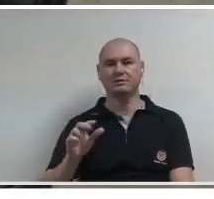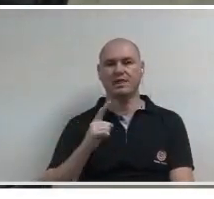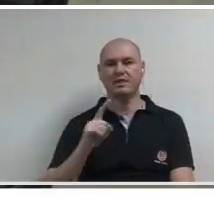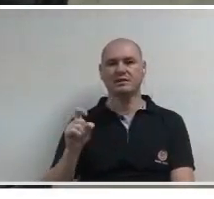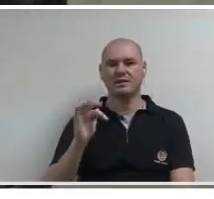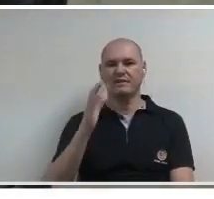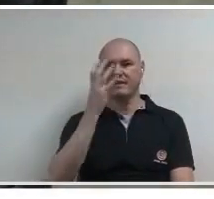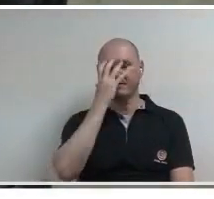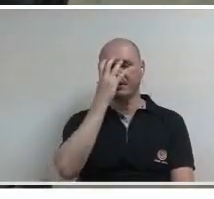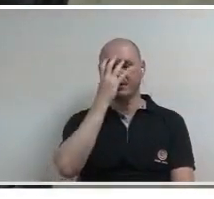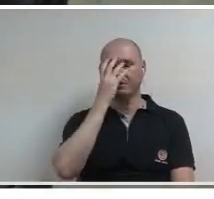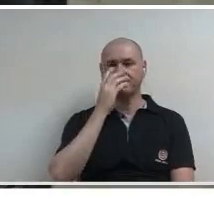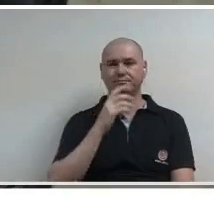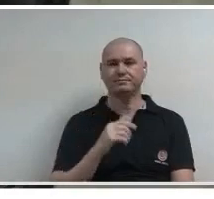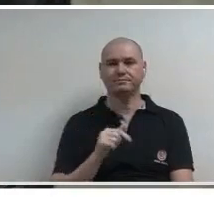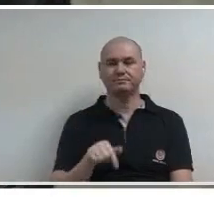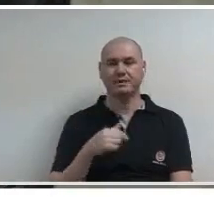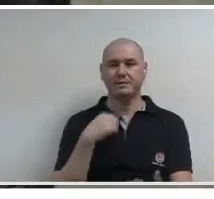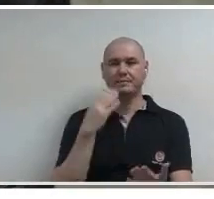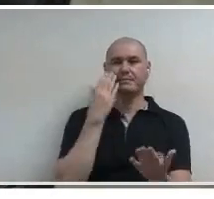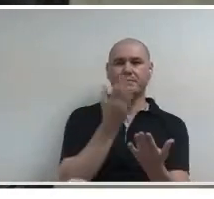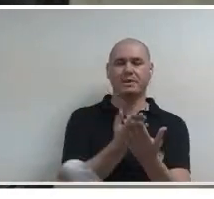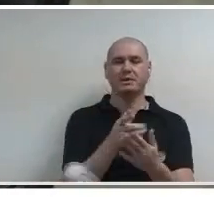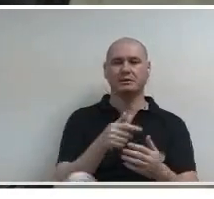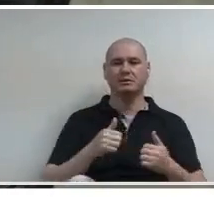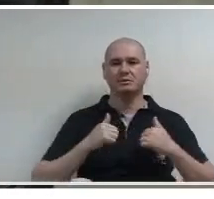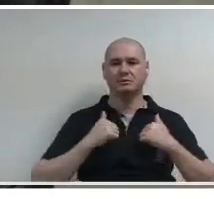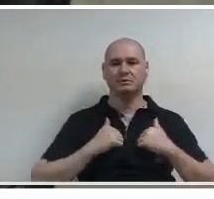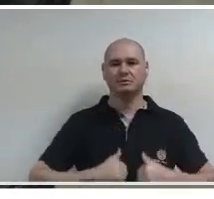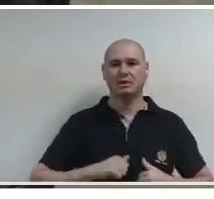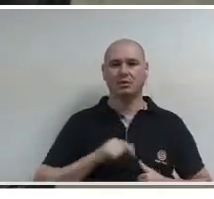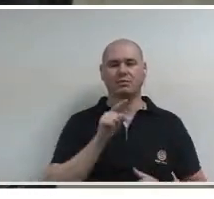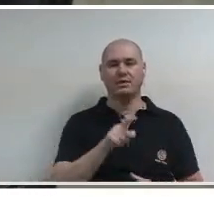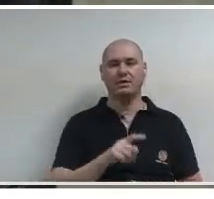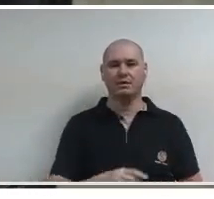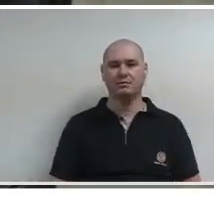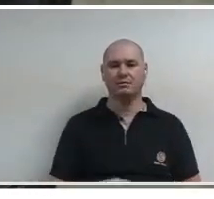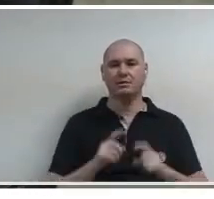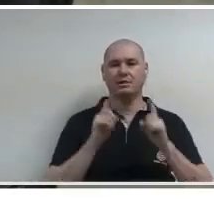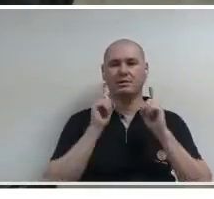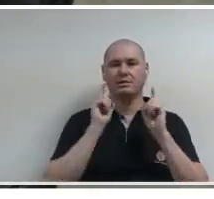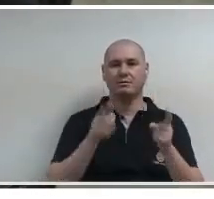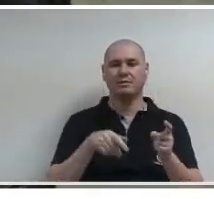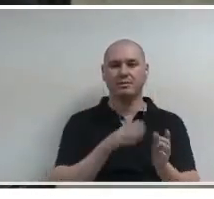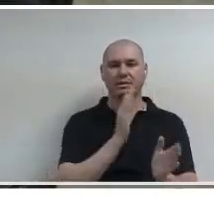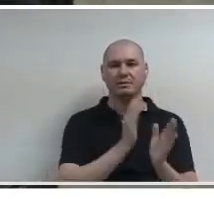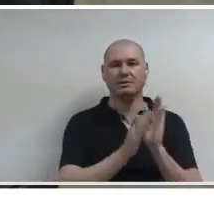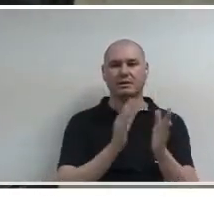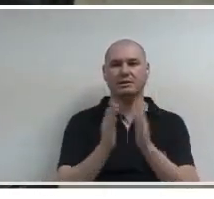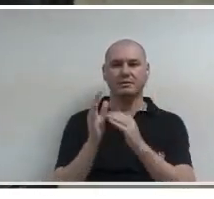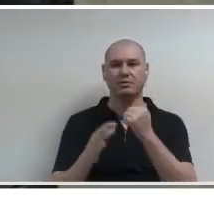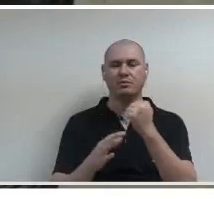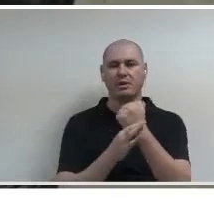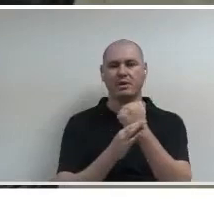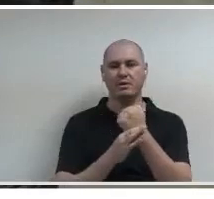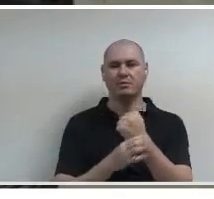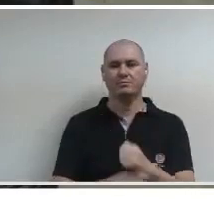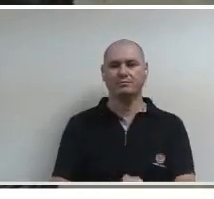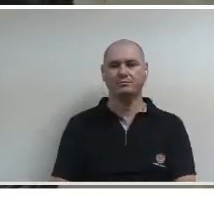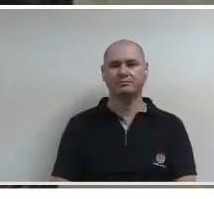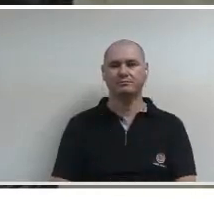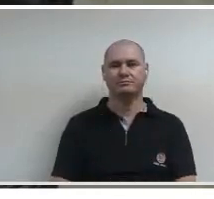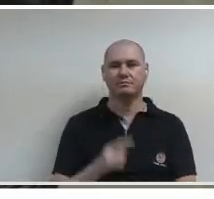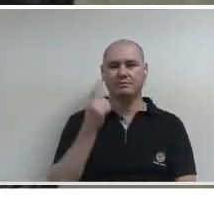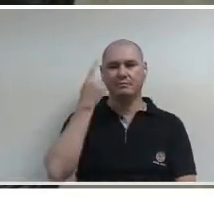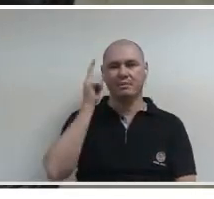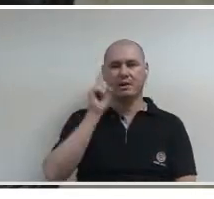resolución 8637 de febrero 2021, Ponce Maicué. Ja, no hay por allá y salupe, ja,